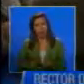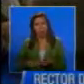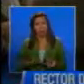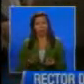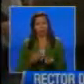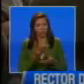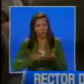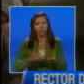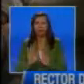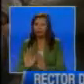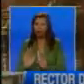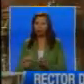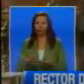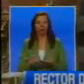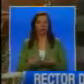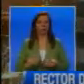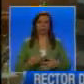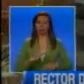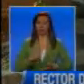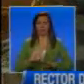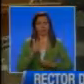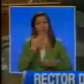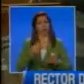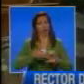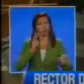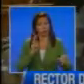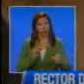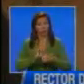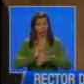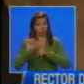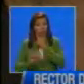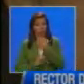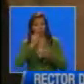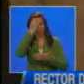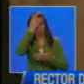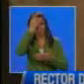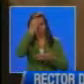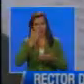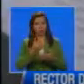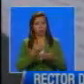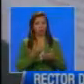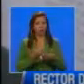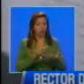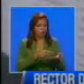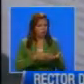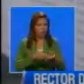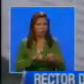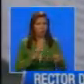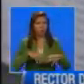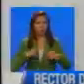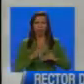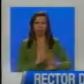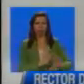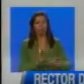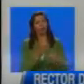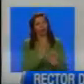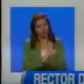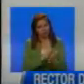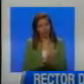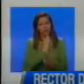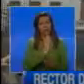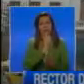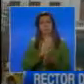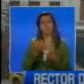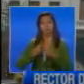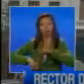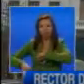estas renuncias no fueron aceptadas por parte de la subsecretaria de Educación, quien aseguró que solo espera mayor agilidad en las audiencias, en las que los